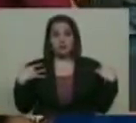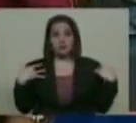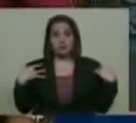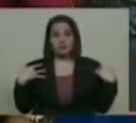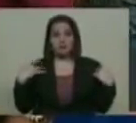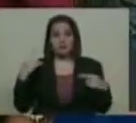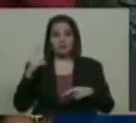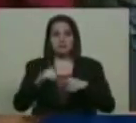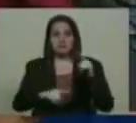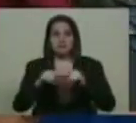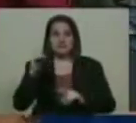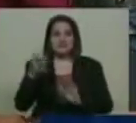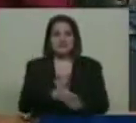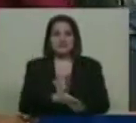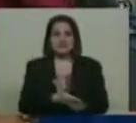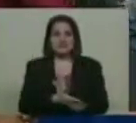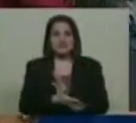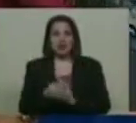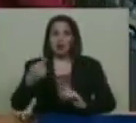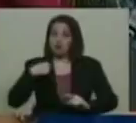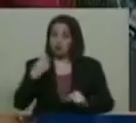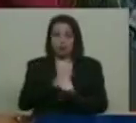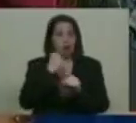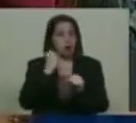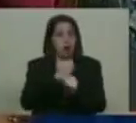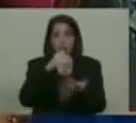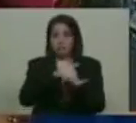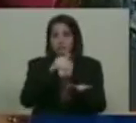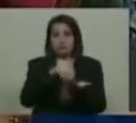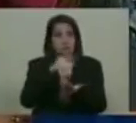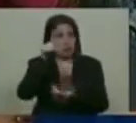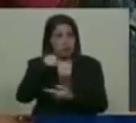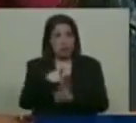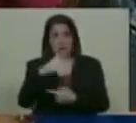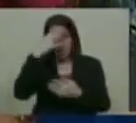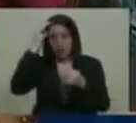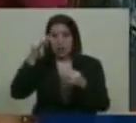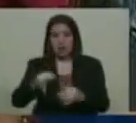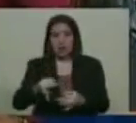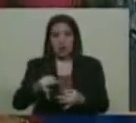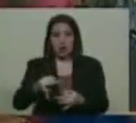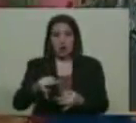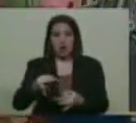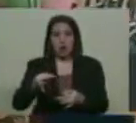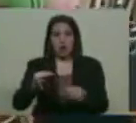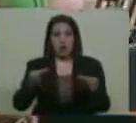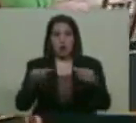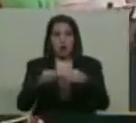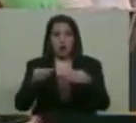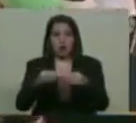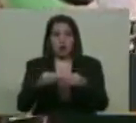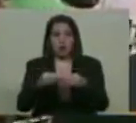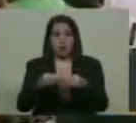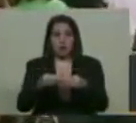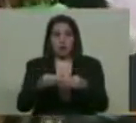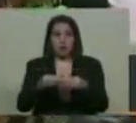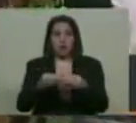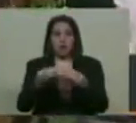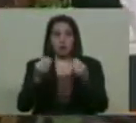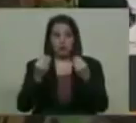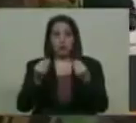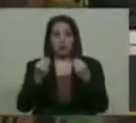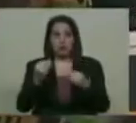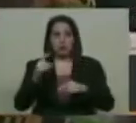Porque yo creo, yo soy obrera también, y creo en la clase obrera. Por ahí dicen que